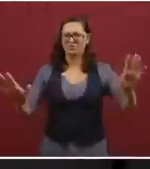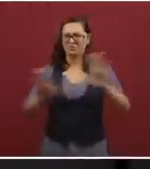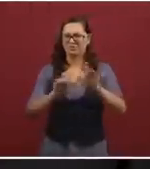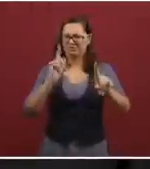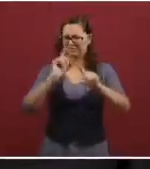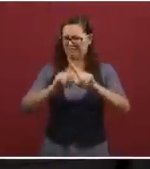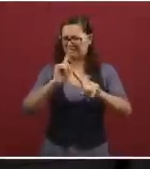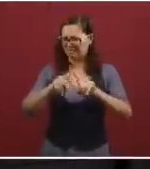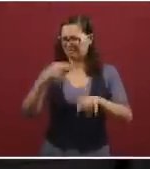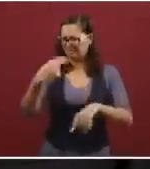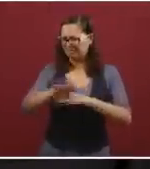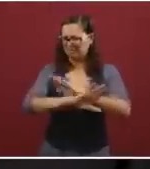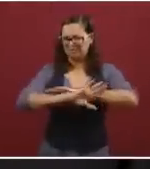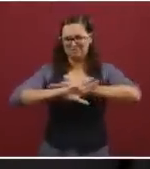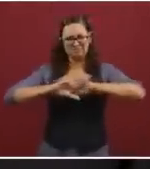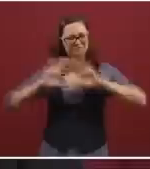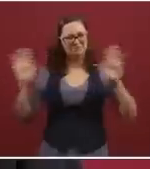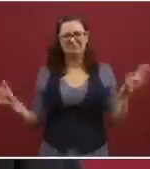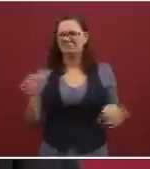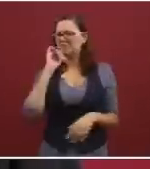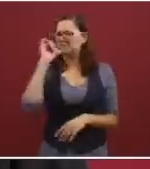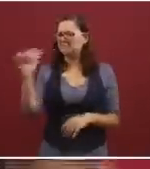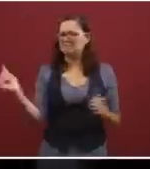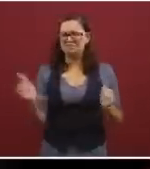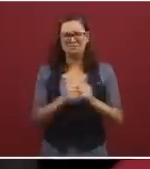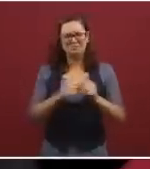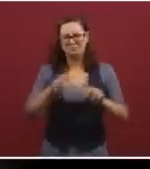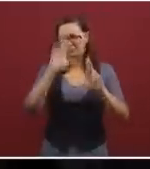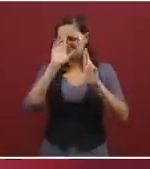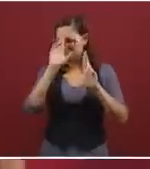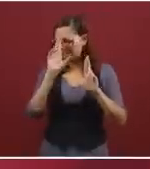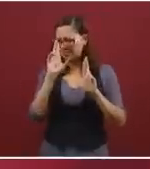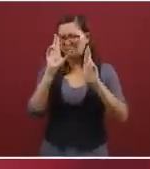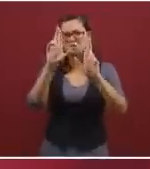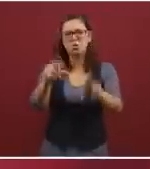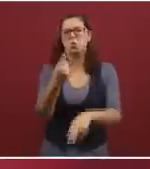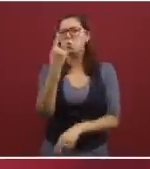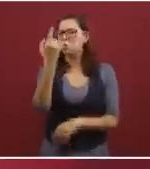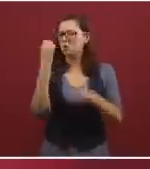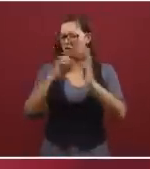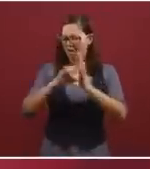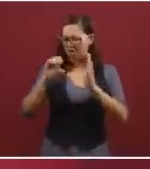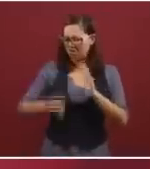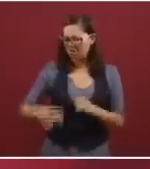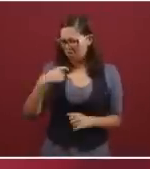con todo respeto, nada más es decirles